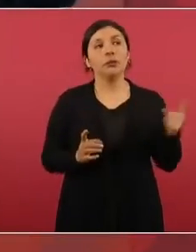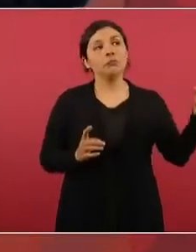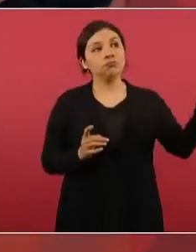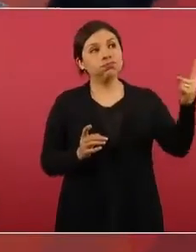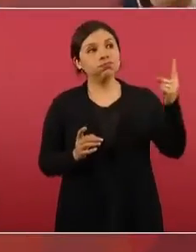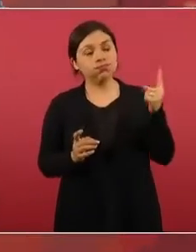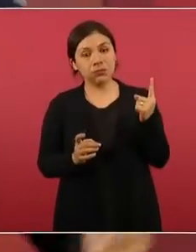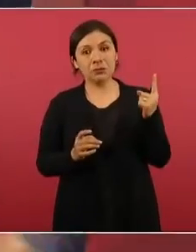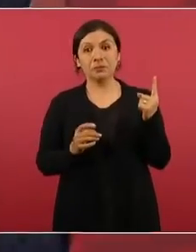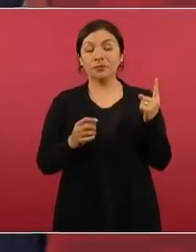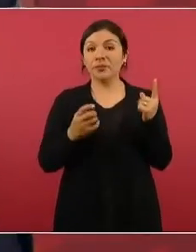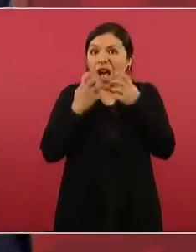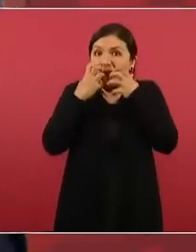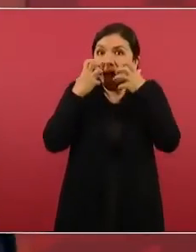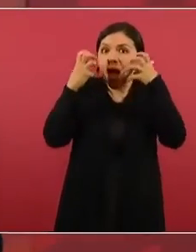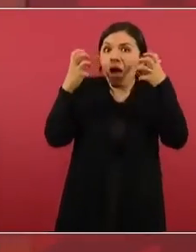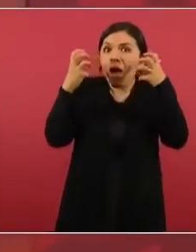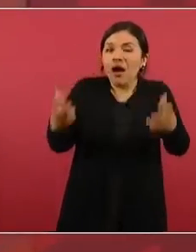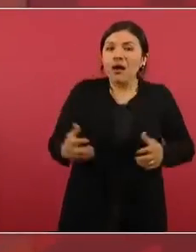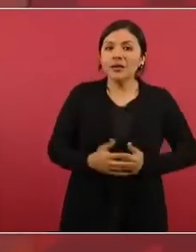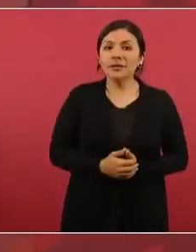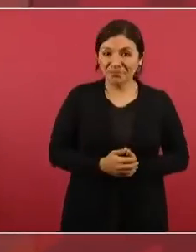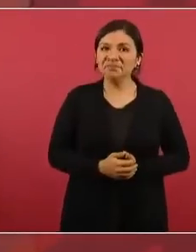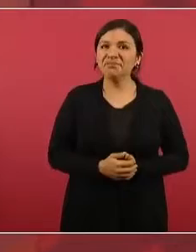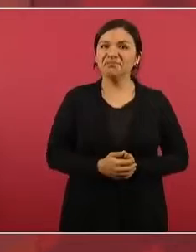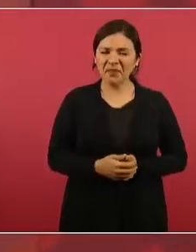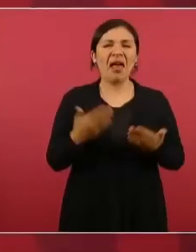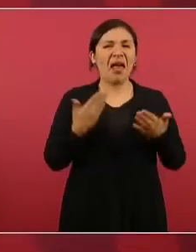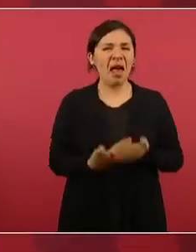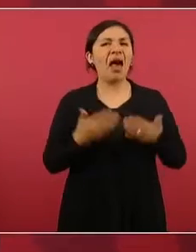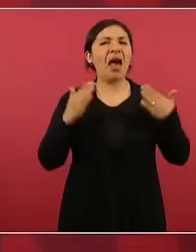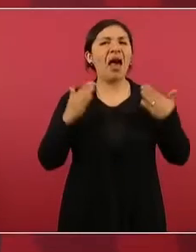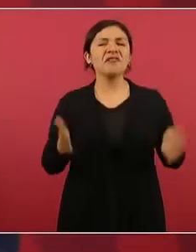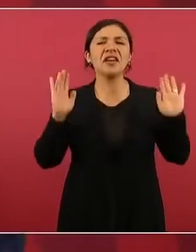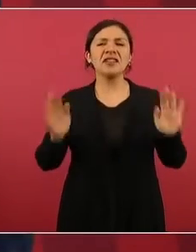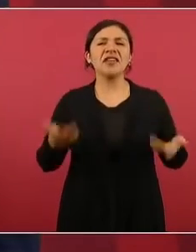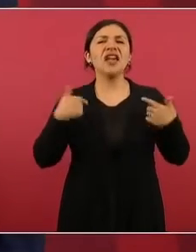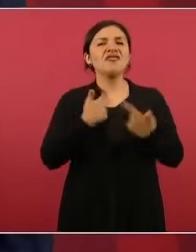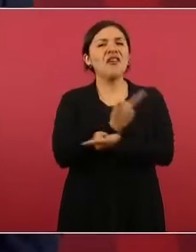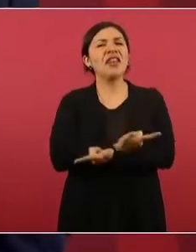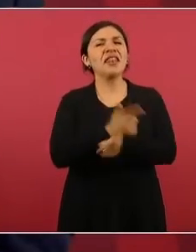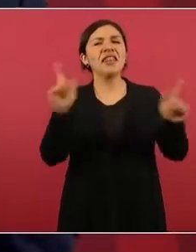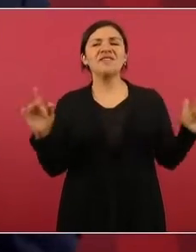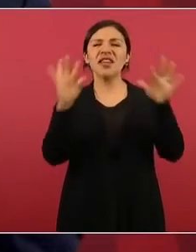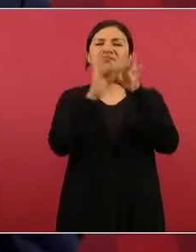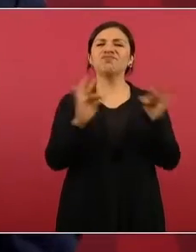pega un grito, ¿no? Ahora sí ya puedo hablar del muro.